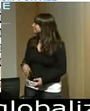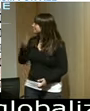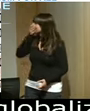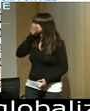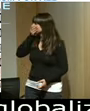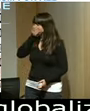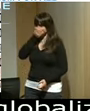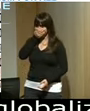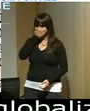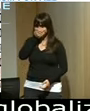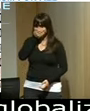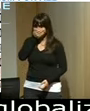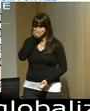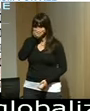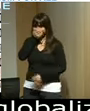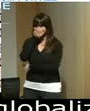Cuidado.